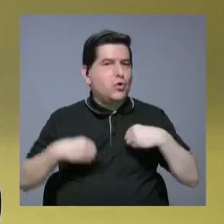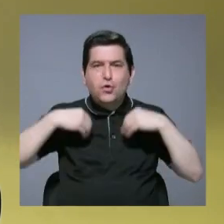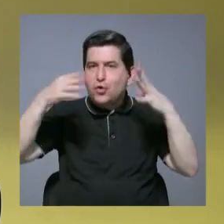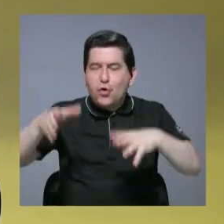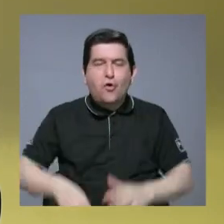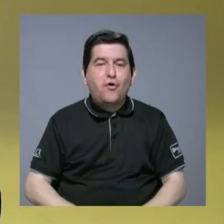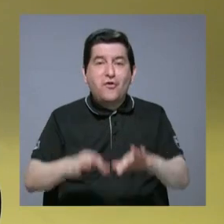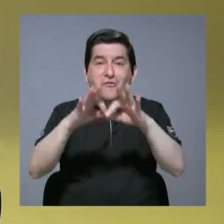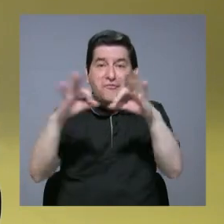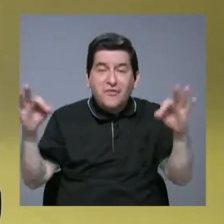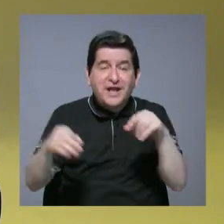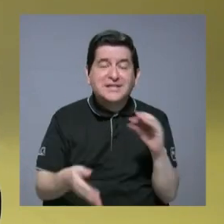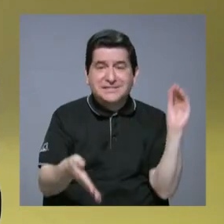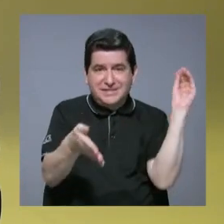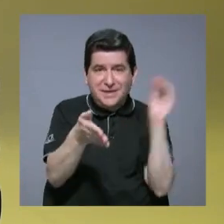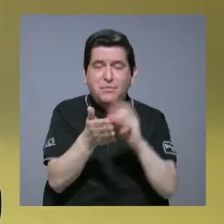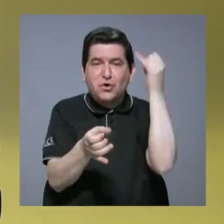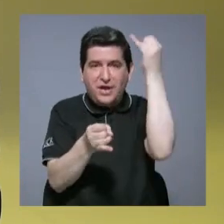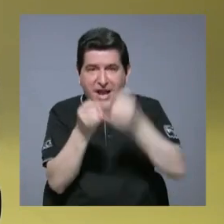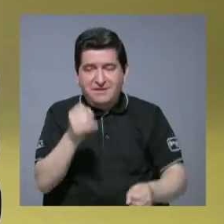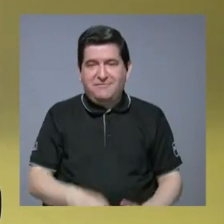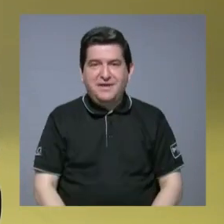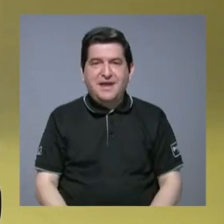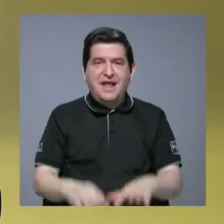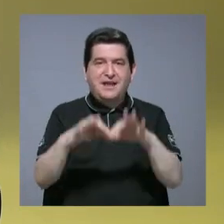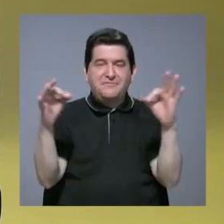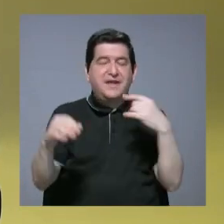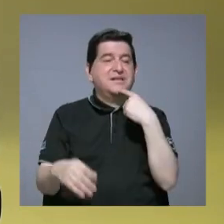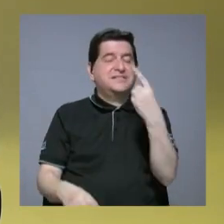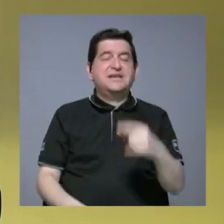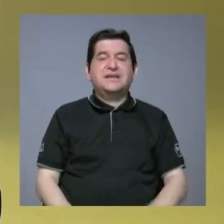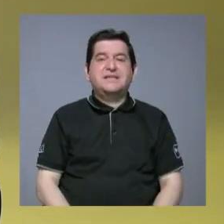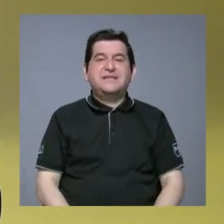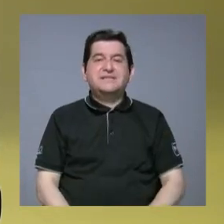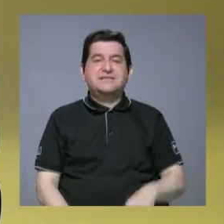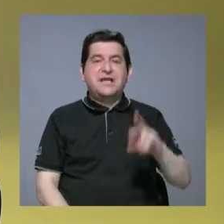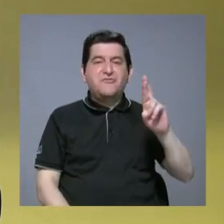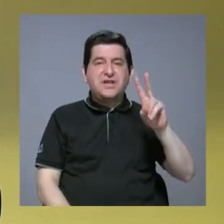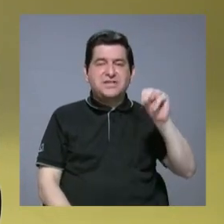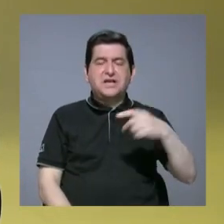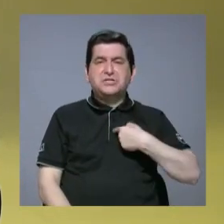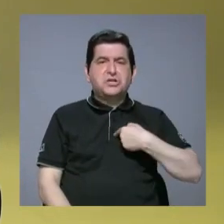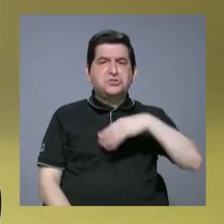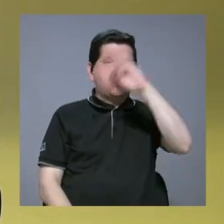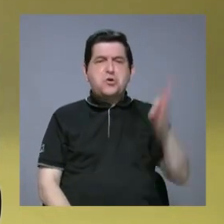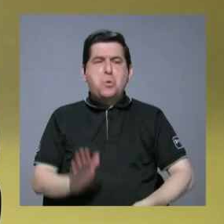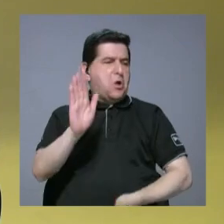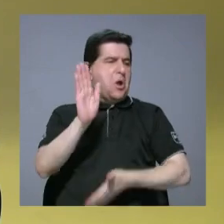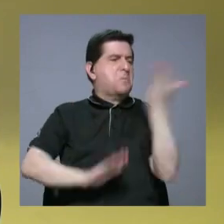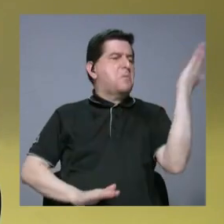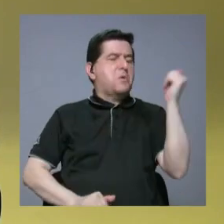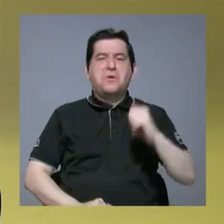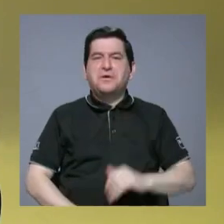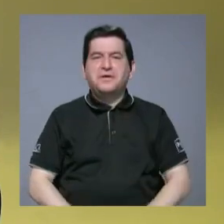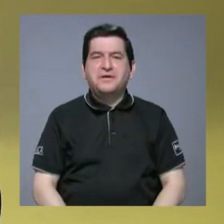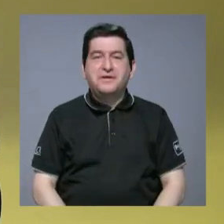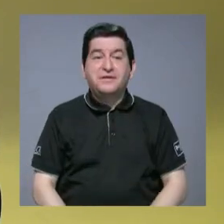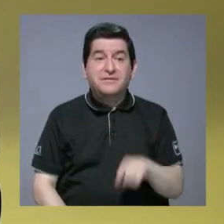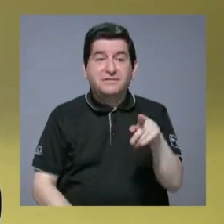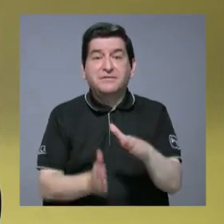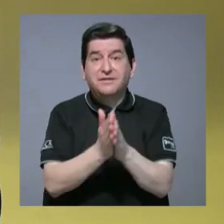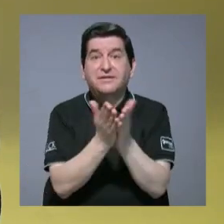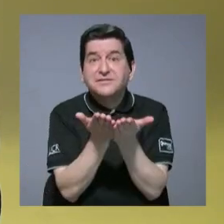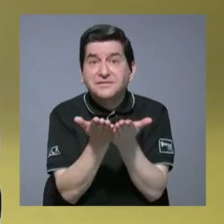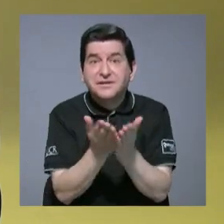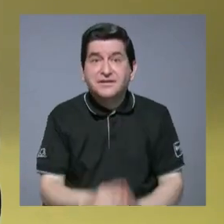la frase que ellos ponen al final es una frase de Nixon diciendo: yo nunca me voy a ir de aquí. Y sin embargo, este libro,